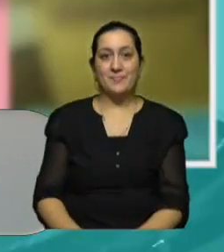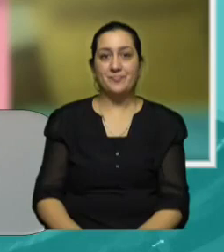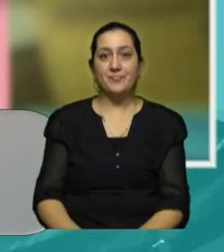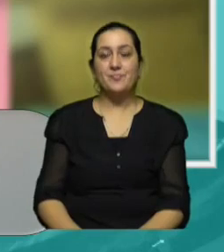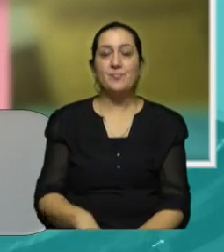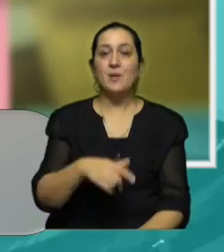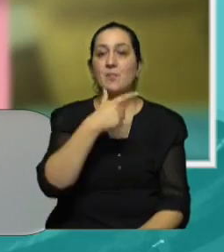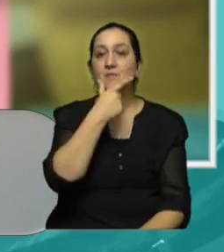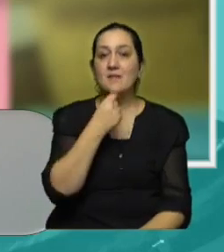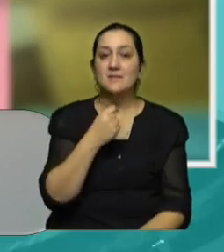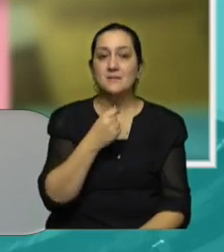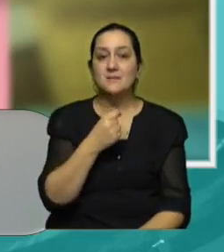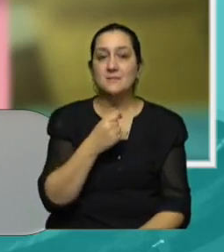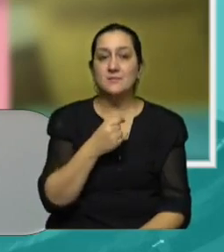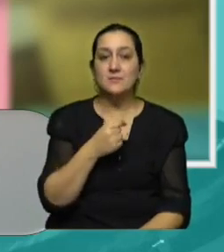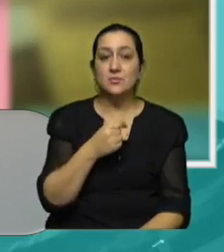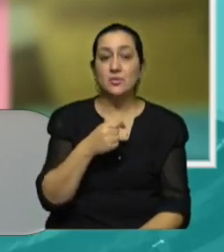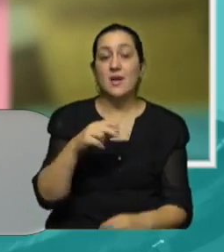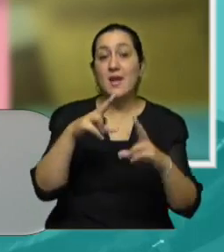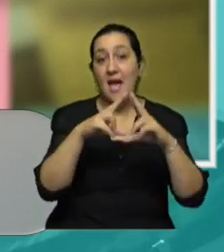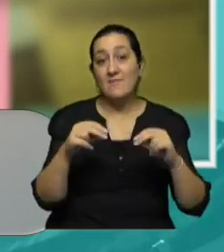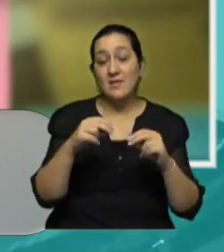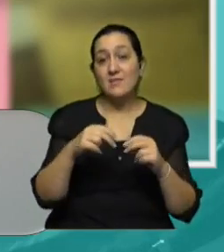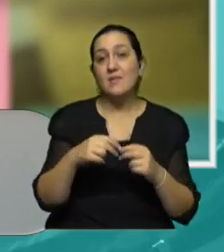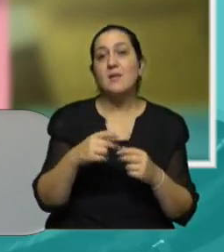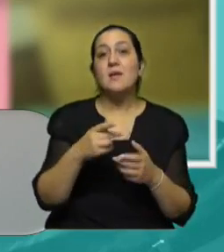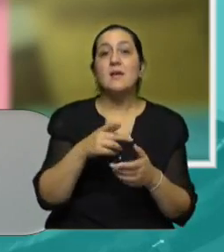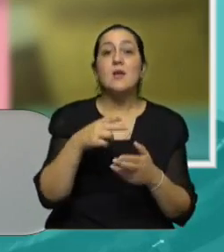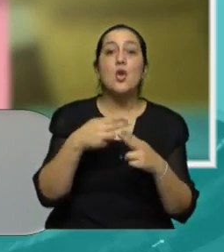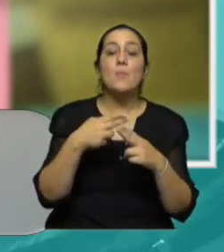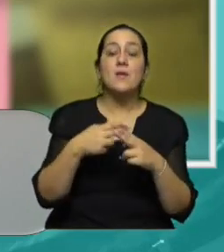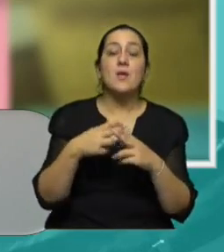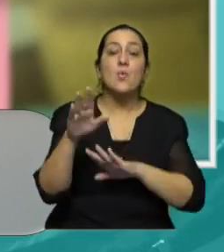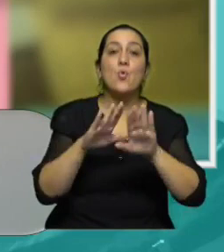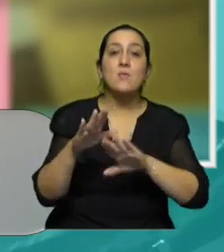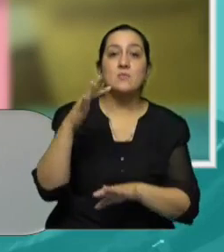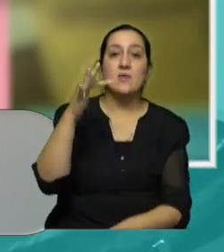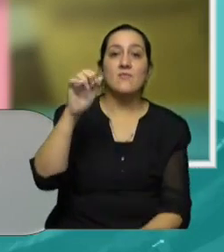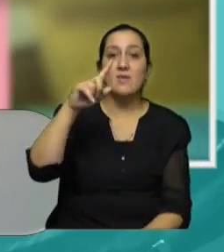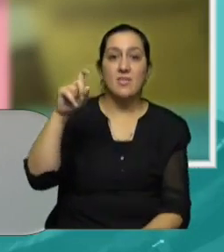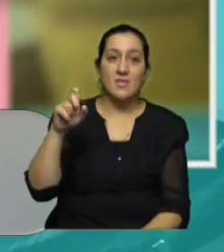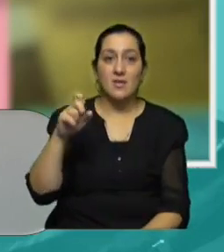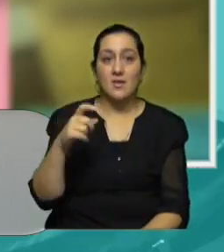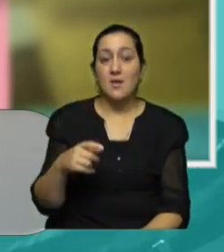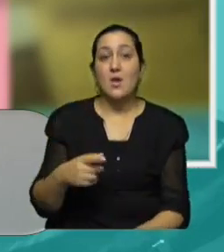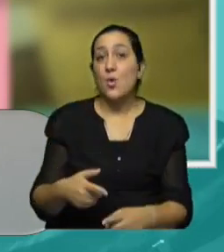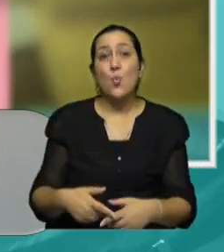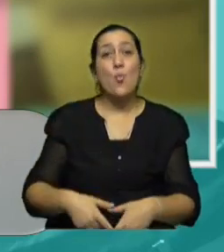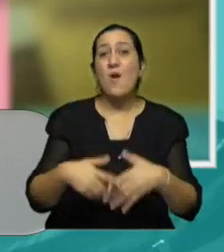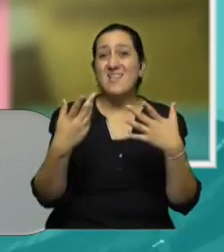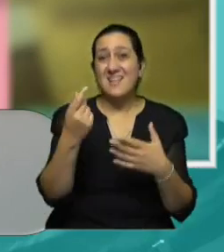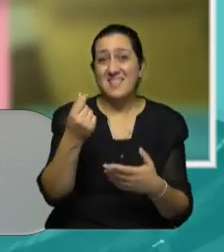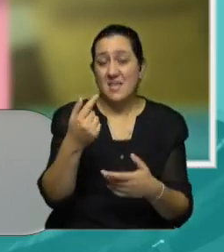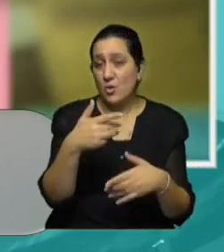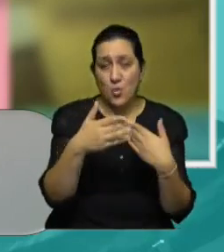más fácil de comunicar son los colectivos en Hábitat y Red Pagos, que se llaman Curemos a Fede. Y bueno, perfecto. Sí, es verdad. Cualquier cantidad. Claro. Cualquier, o